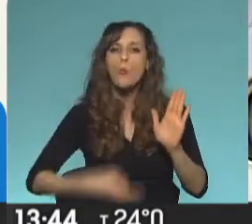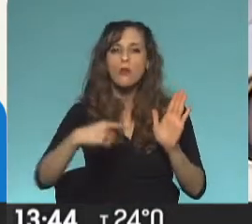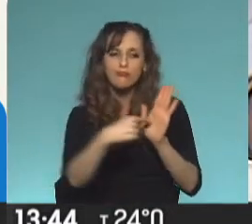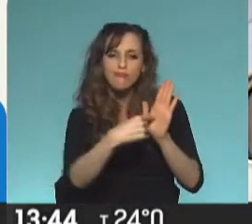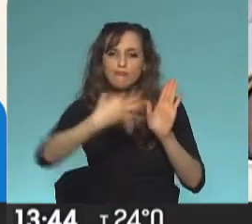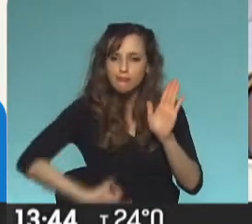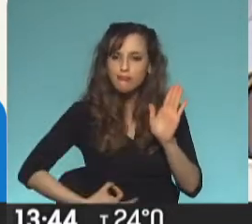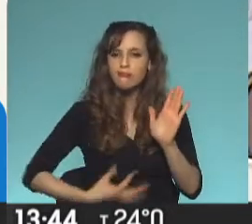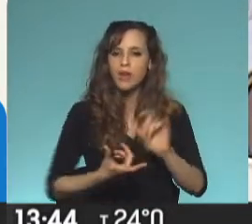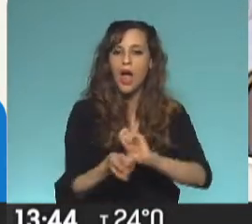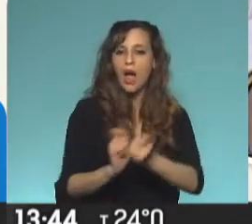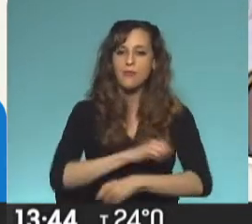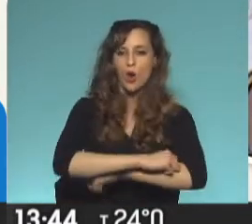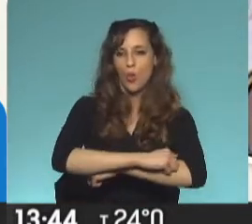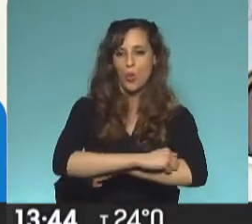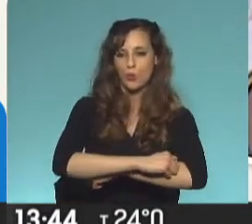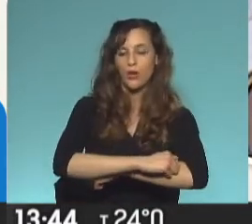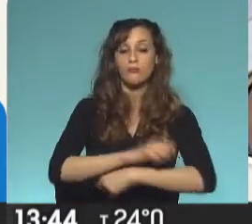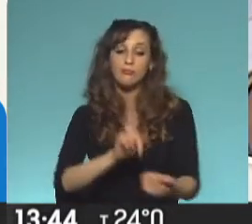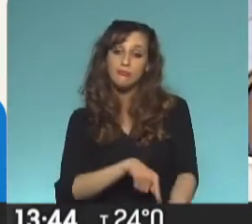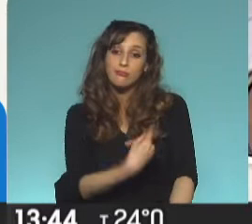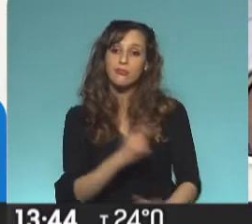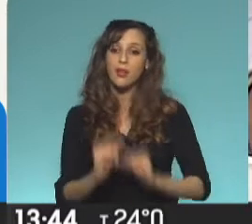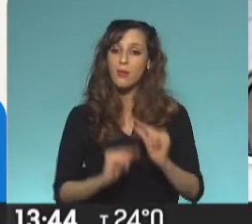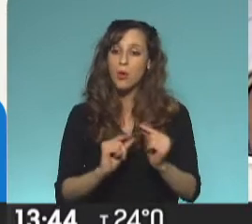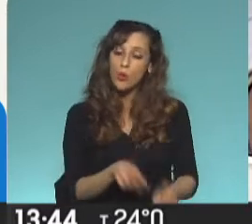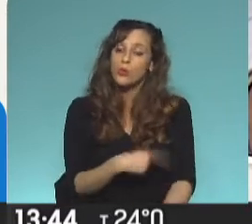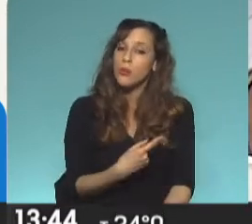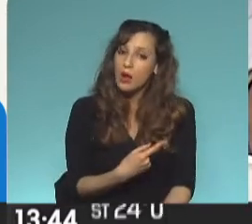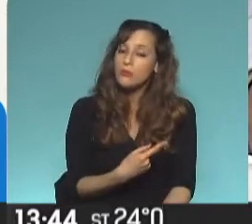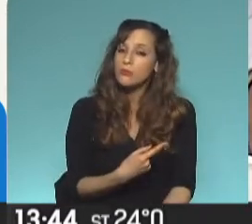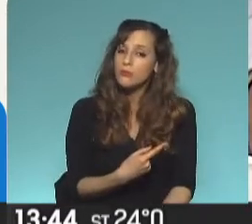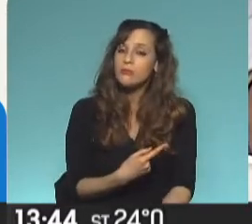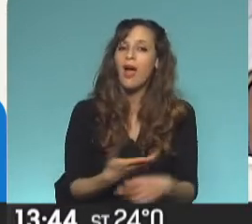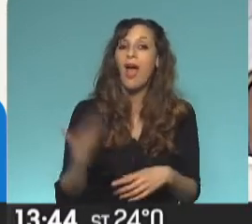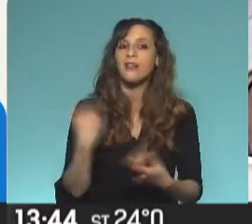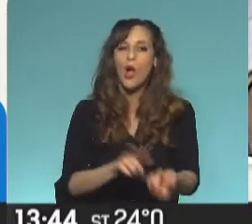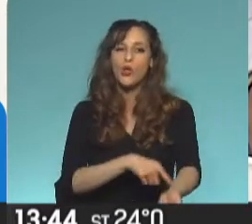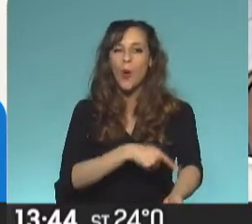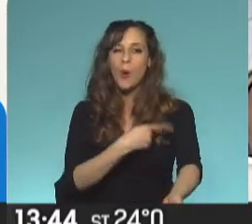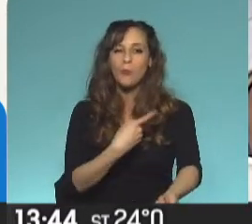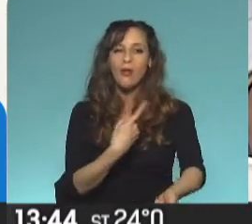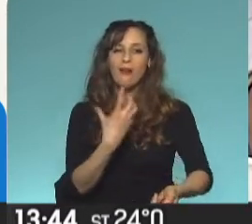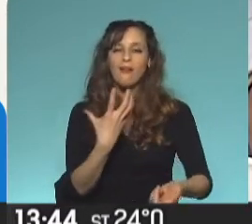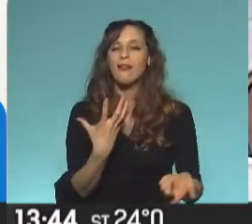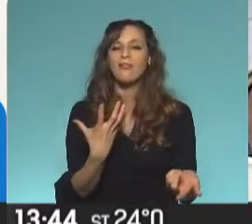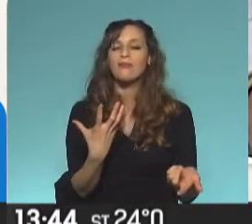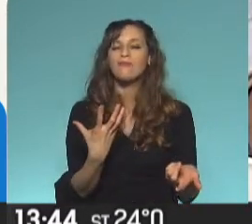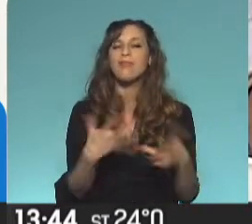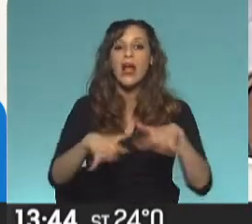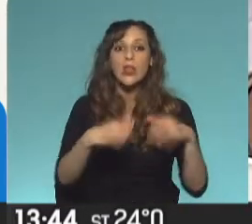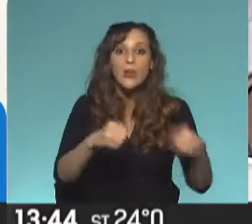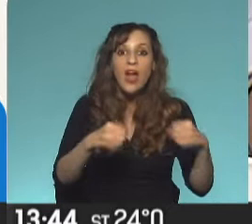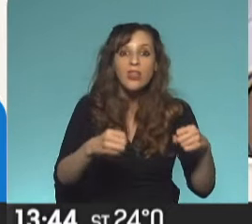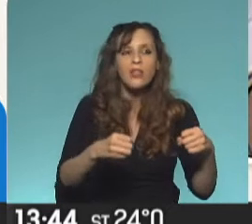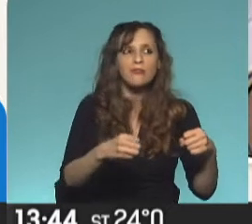sus conductas acostumbrarse otra forma de vida a abandonar en aquel momento tan especial todas las actividades que